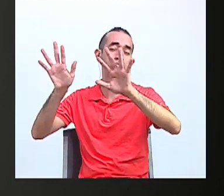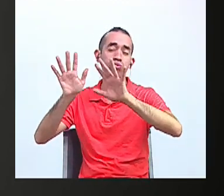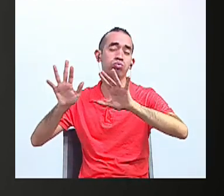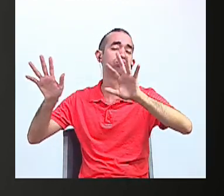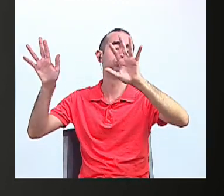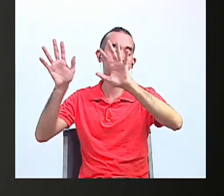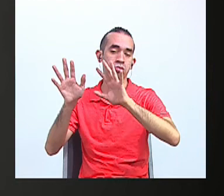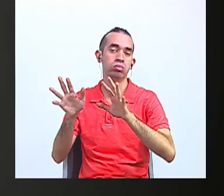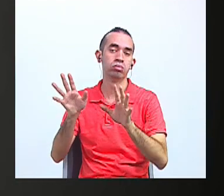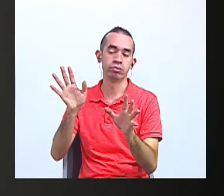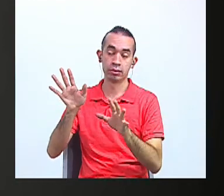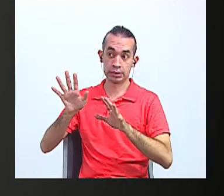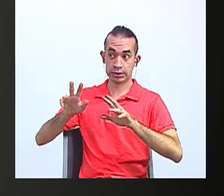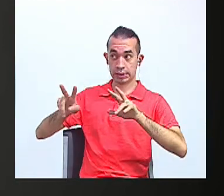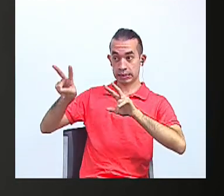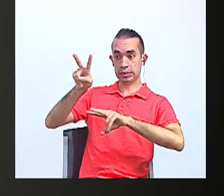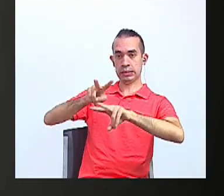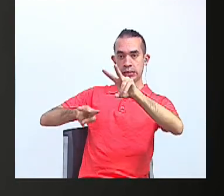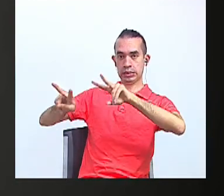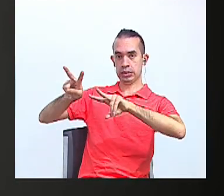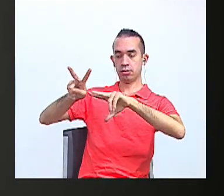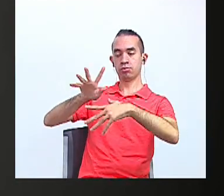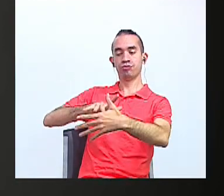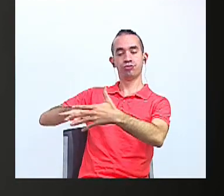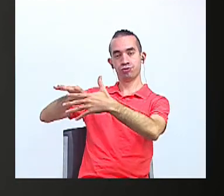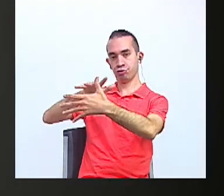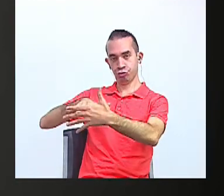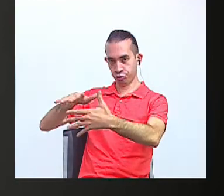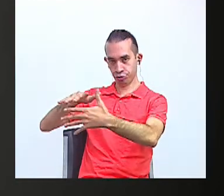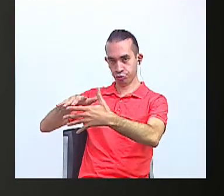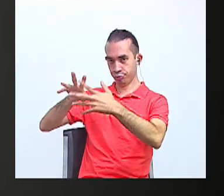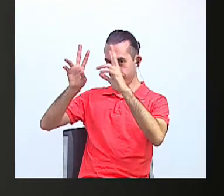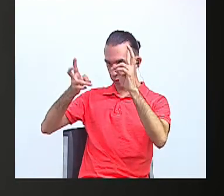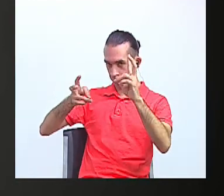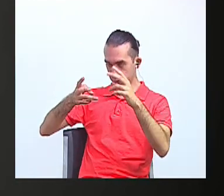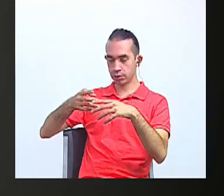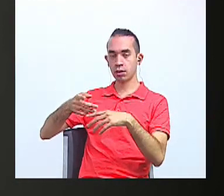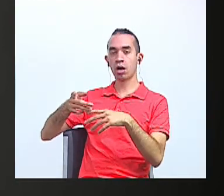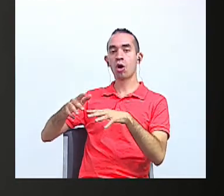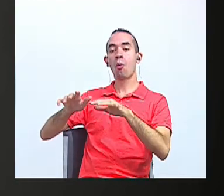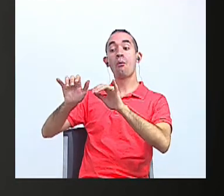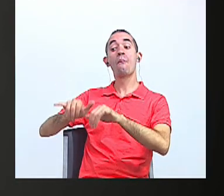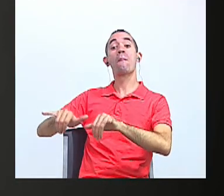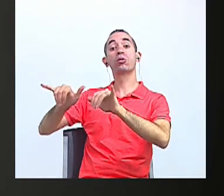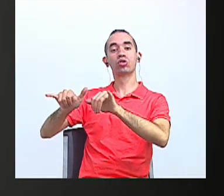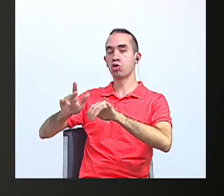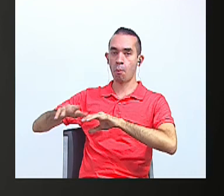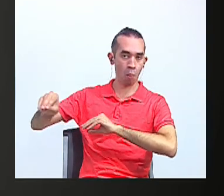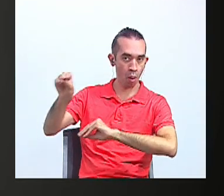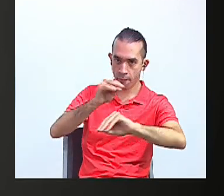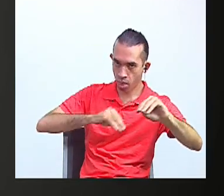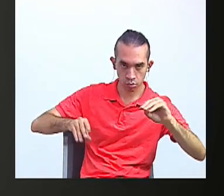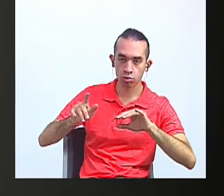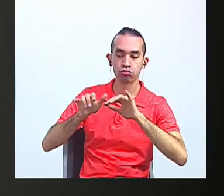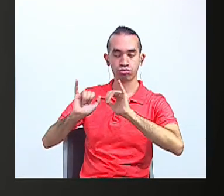que es el campo de estudio de la hidrostática, esos fluidos en reposo. Muy bien.